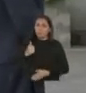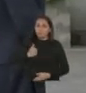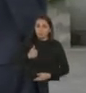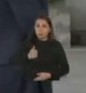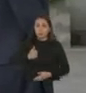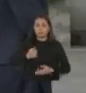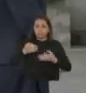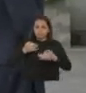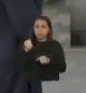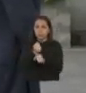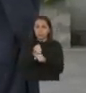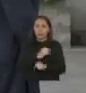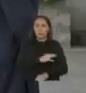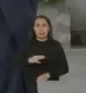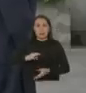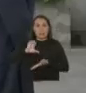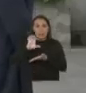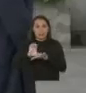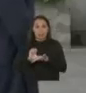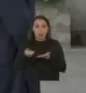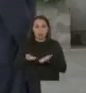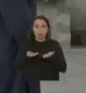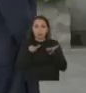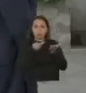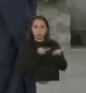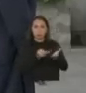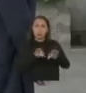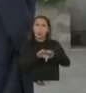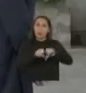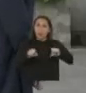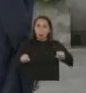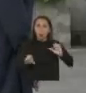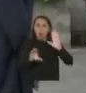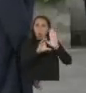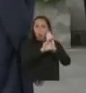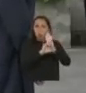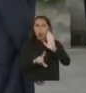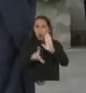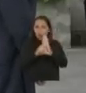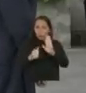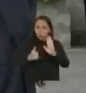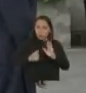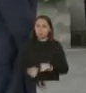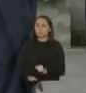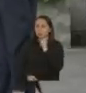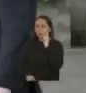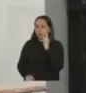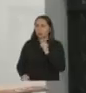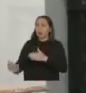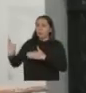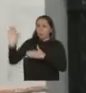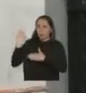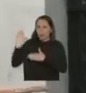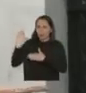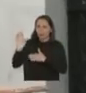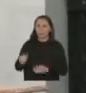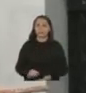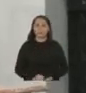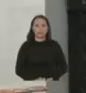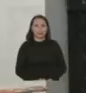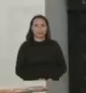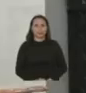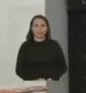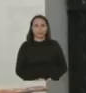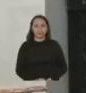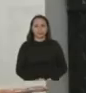y para la gente. Estoy feliz, estoy fascinada con la idea de que Carolina sea nuestra ministra del Interior, no solo porque es del TPD, sino